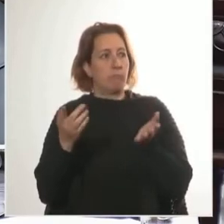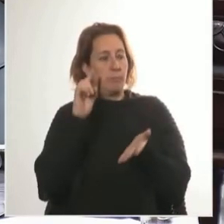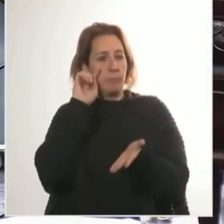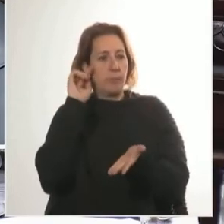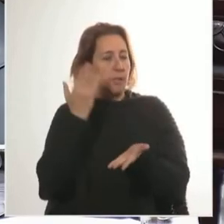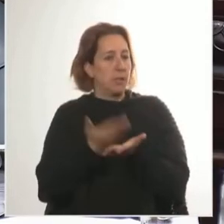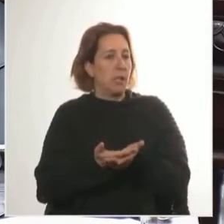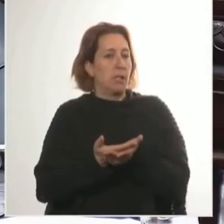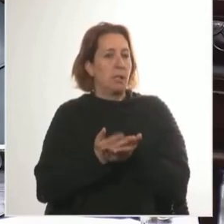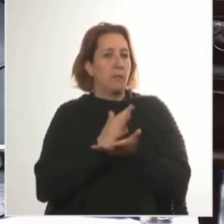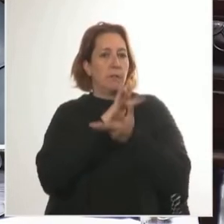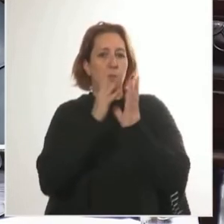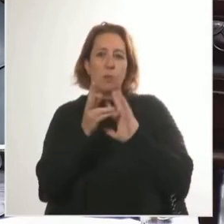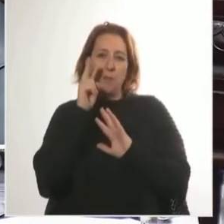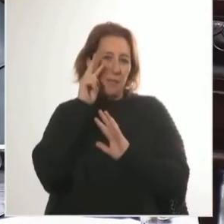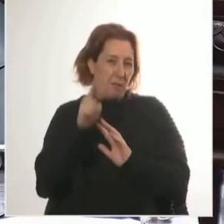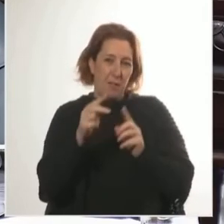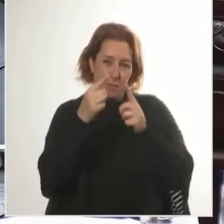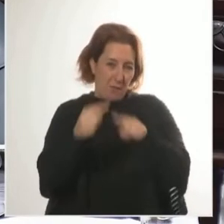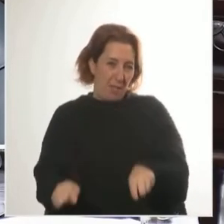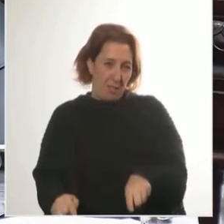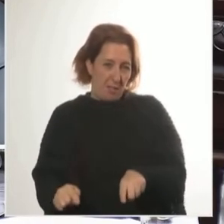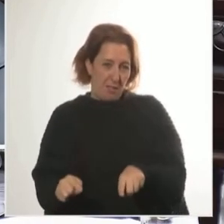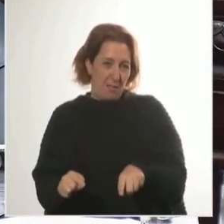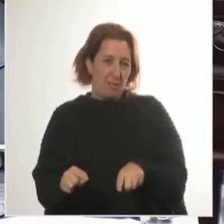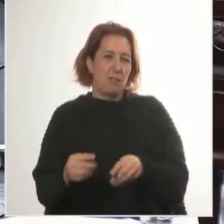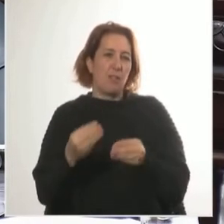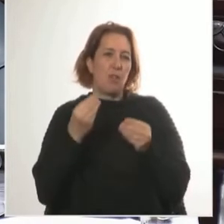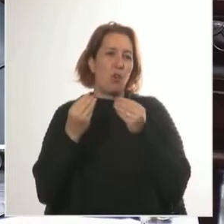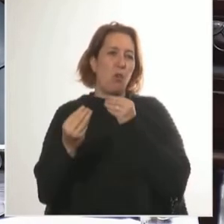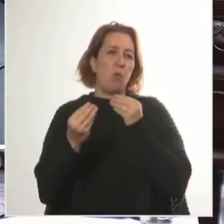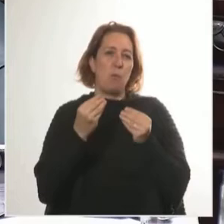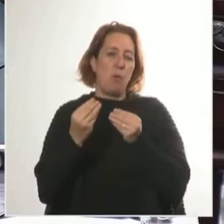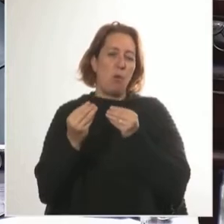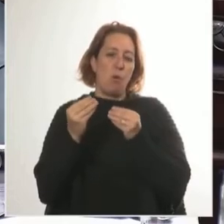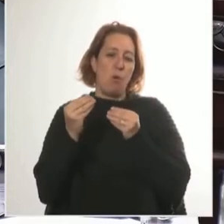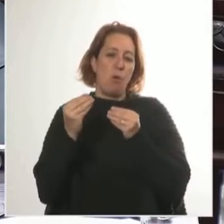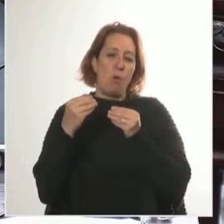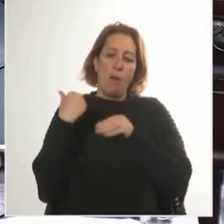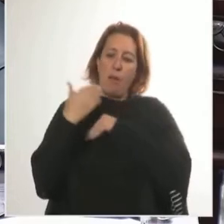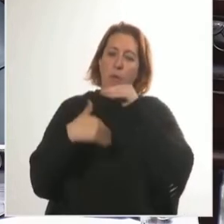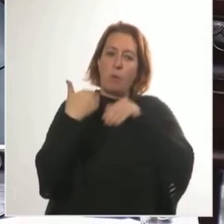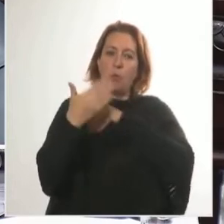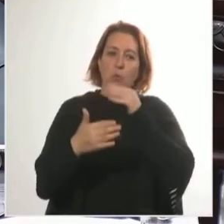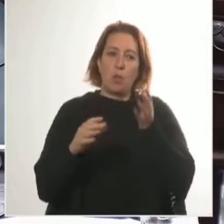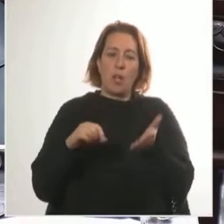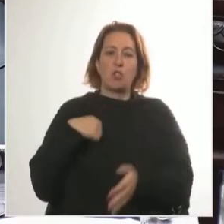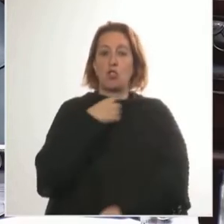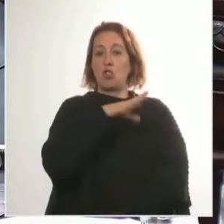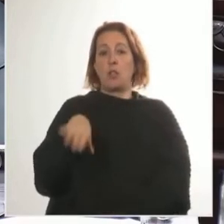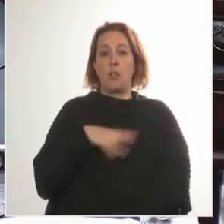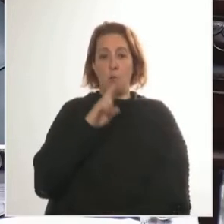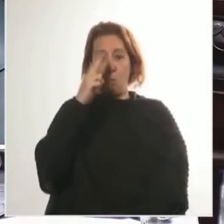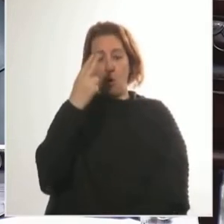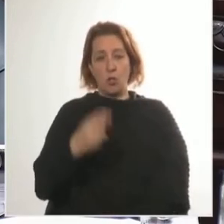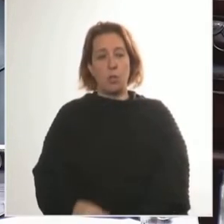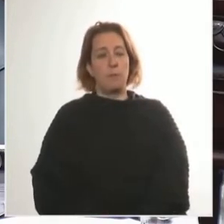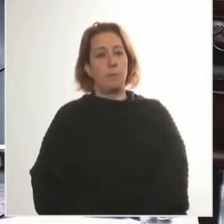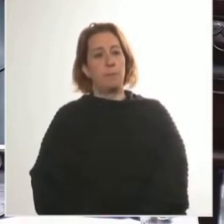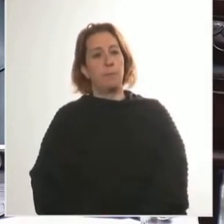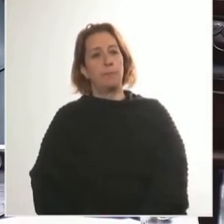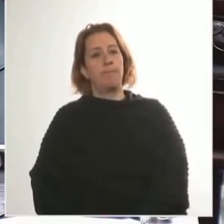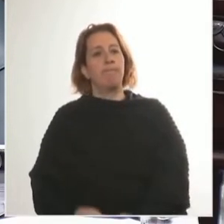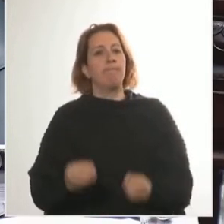planteadas visiones diferentes de cómo viene evolucionando la sociedad uruguaya, de